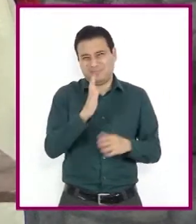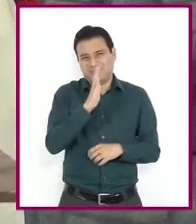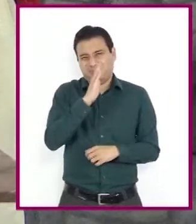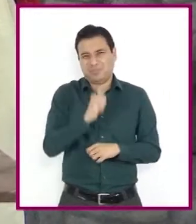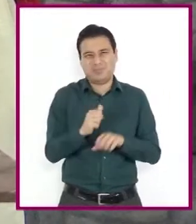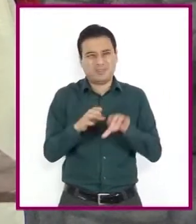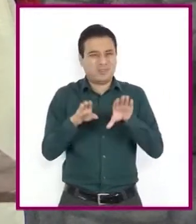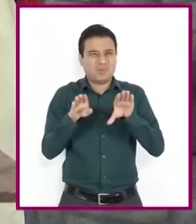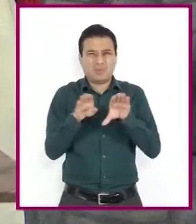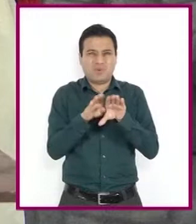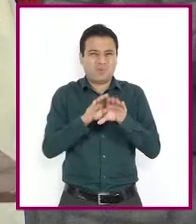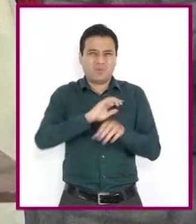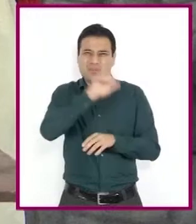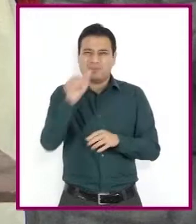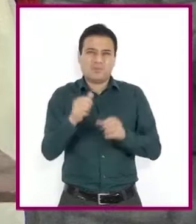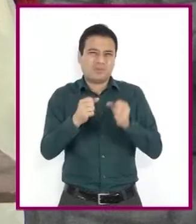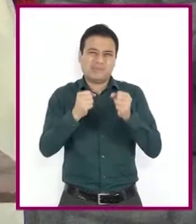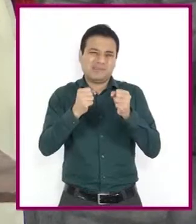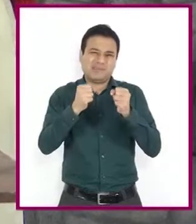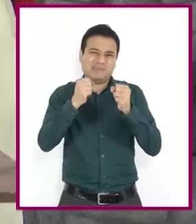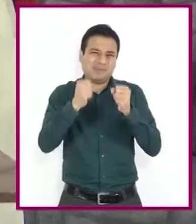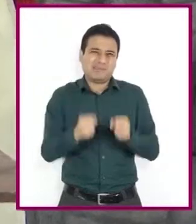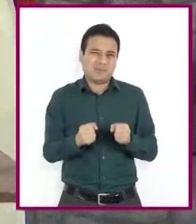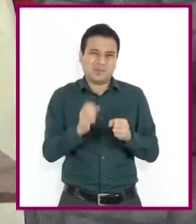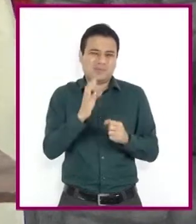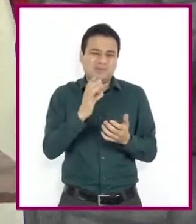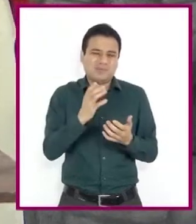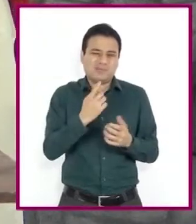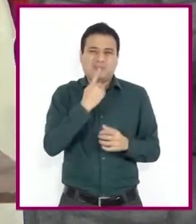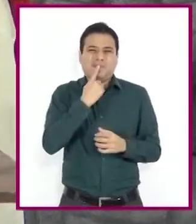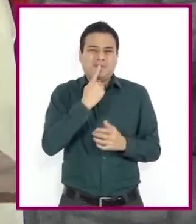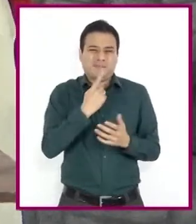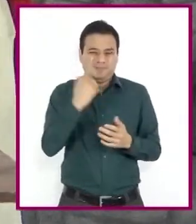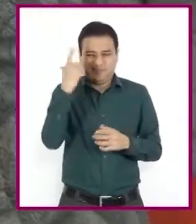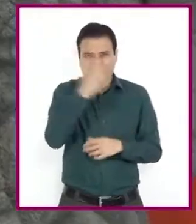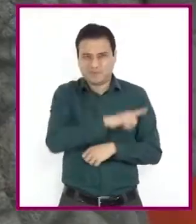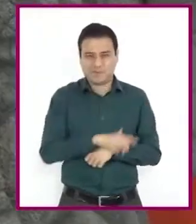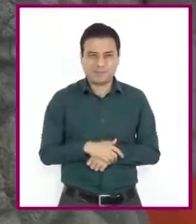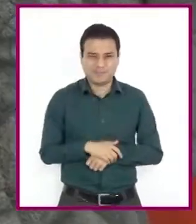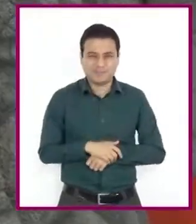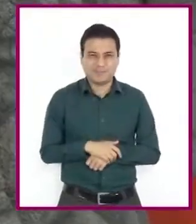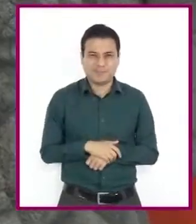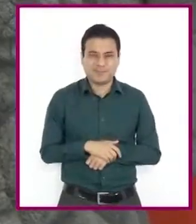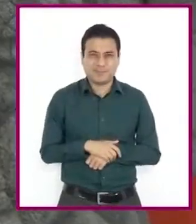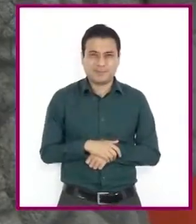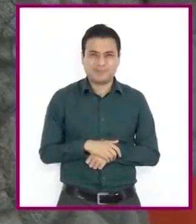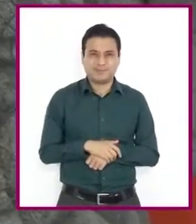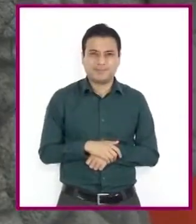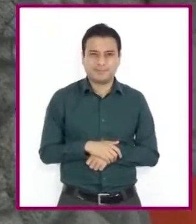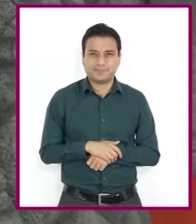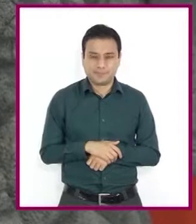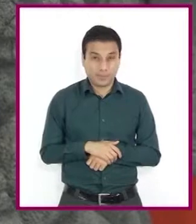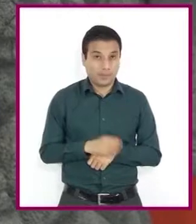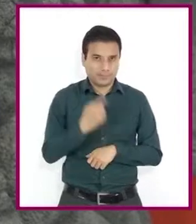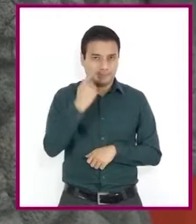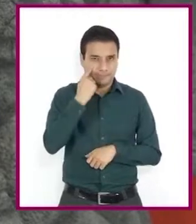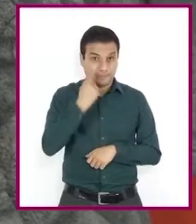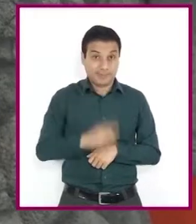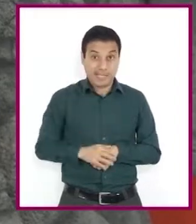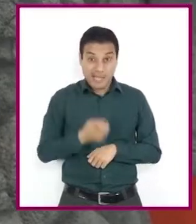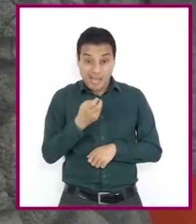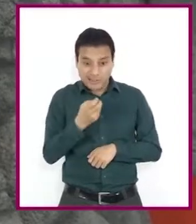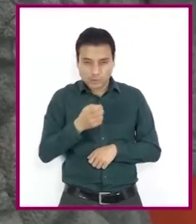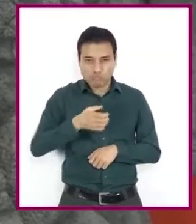alteraría drásticamente el proceso de fermentación. Lo que sí es muy cierto es que es un producto con alto